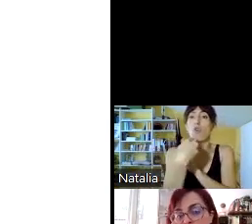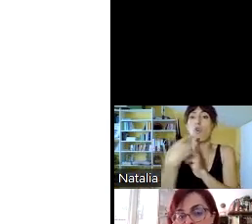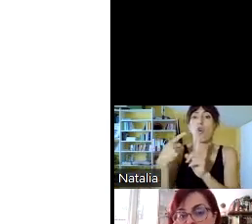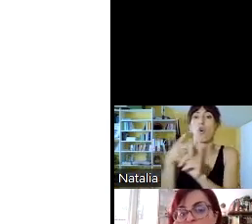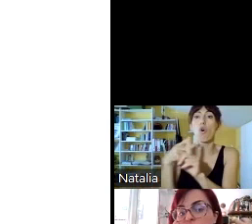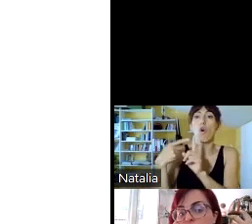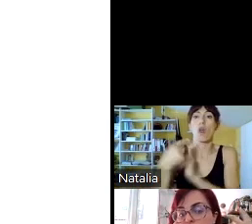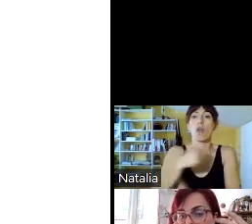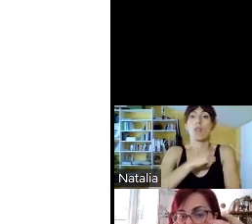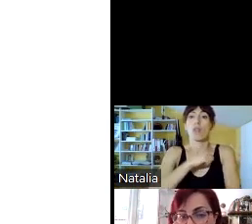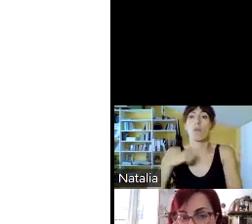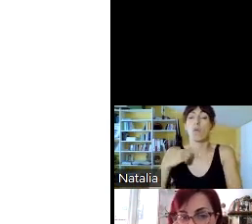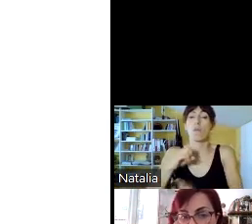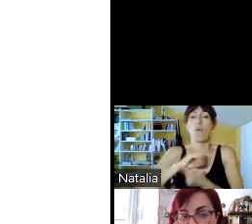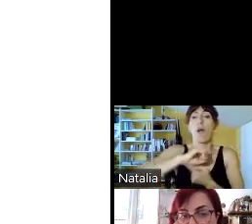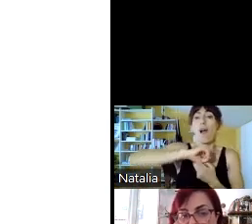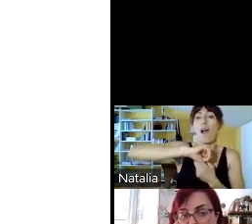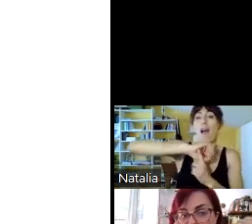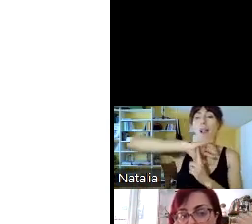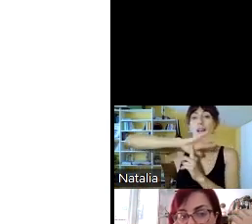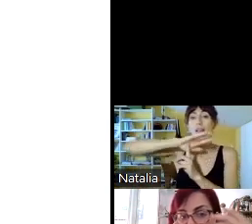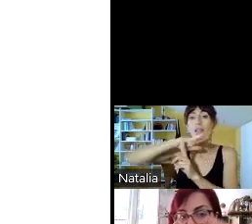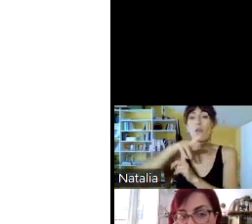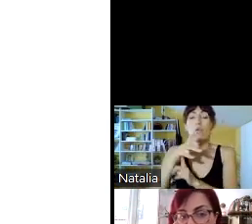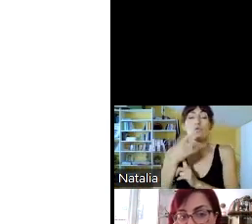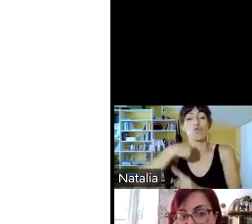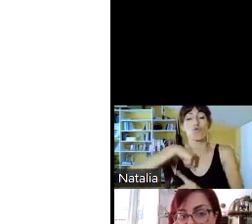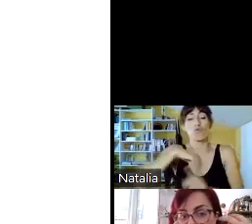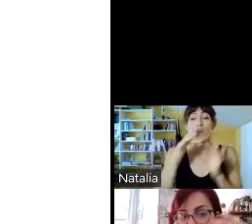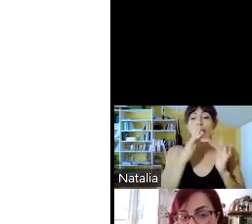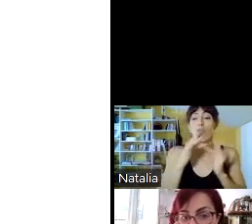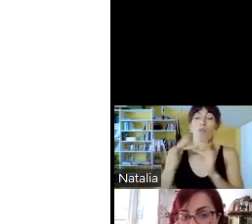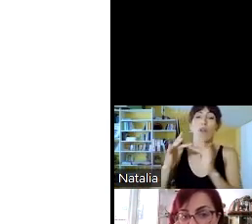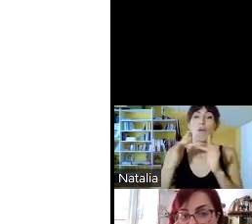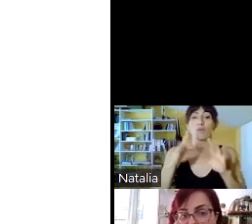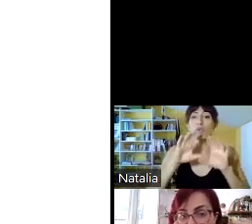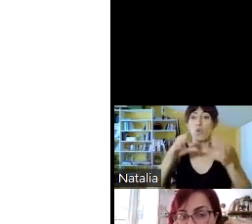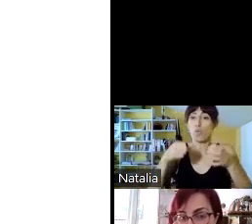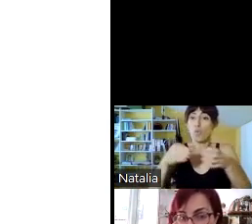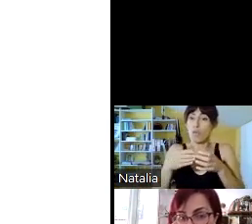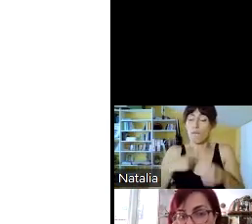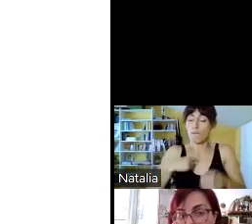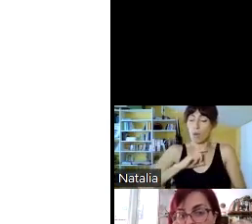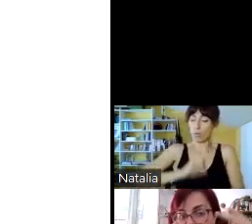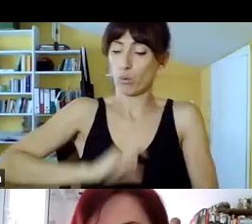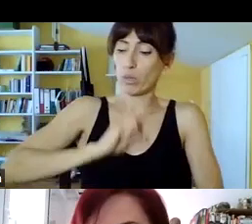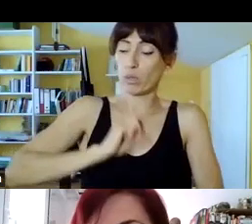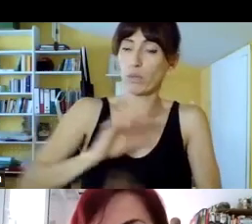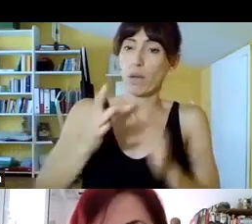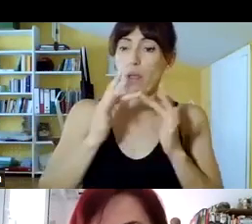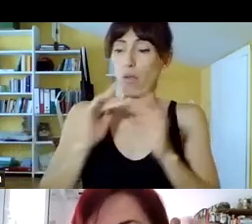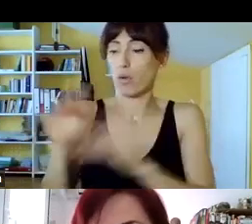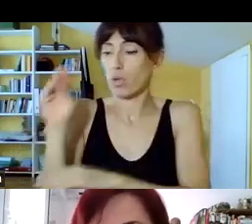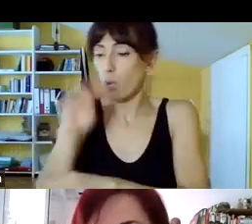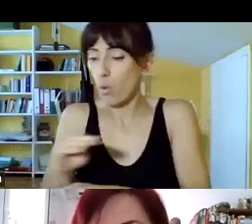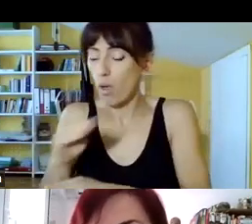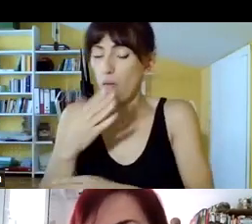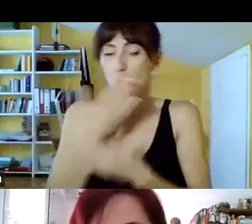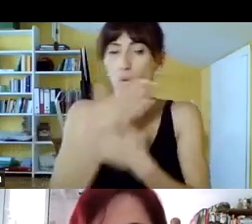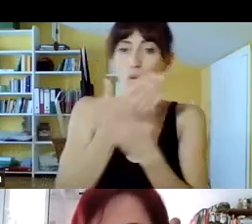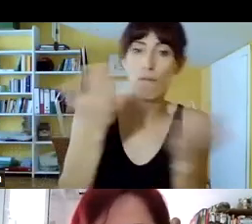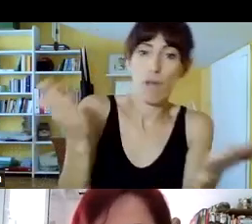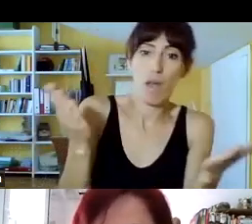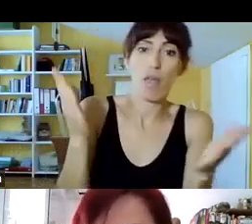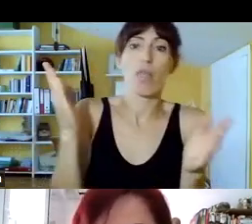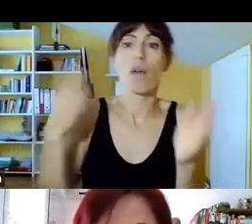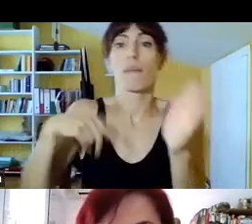alrededor hay un cómo nos relacionamos en comunidad y qué es lo que determina la autoestima, las relaciones de cuidados, la confianza, la pertenencia, el apego,